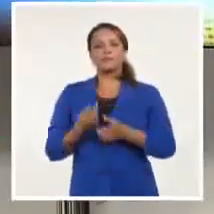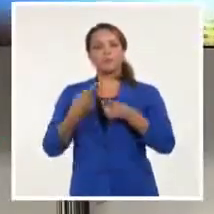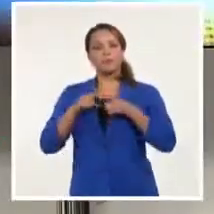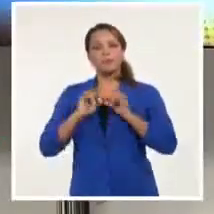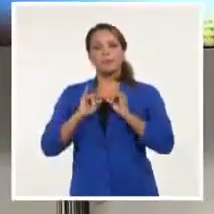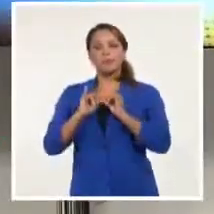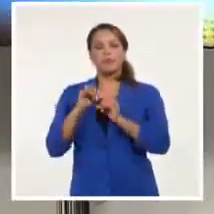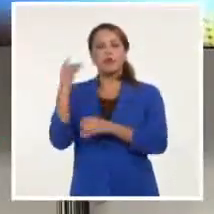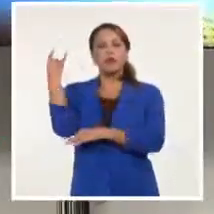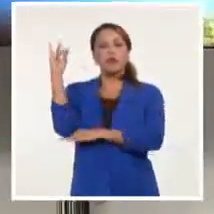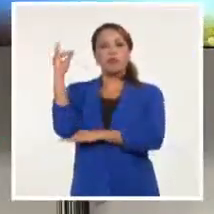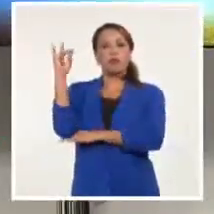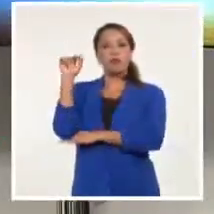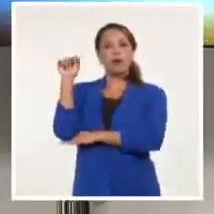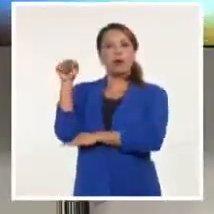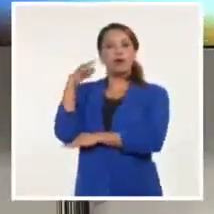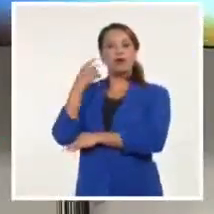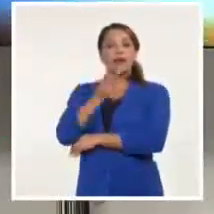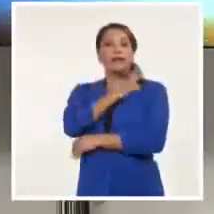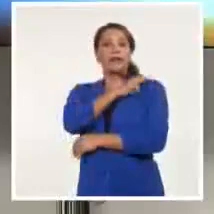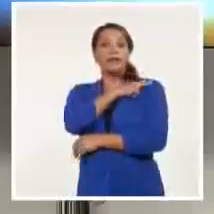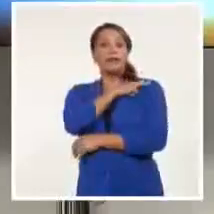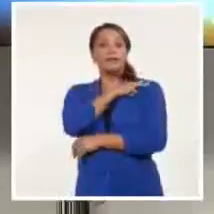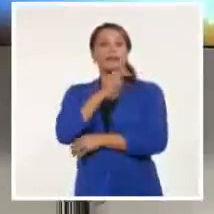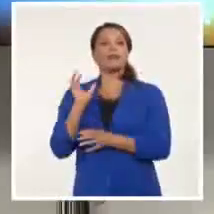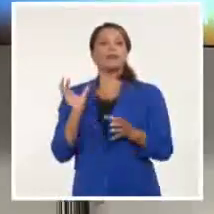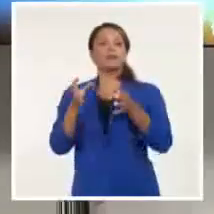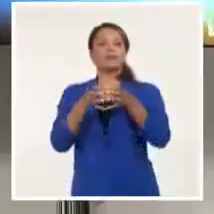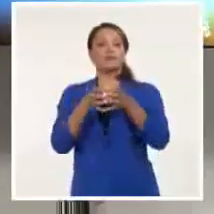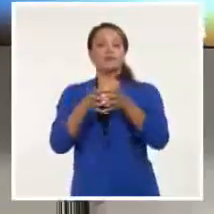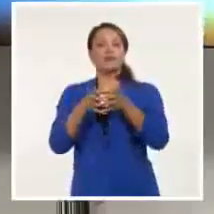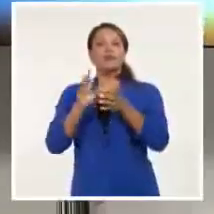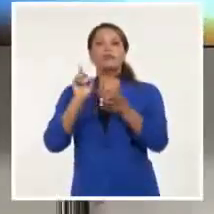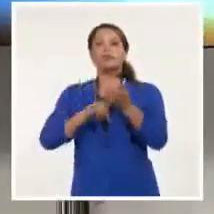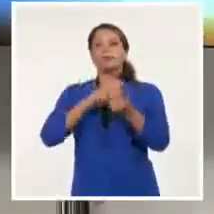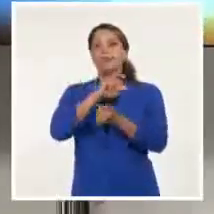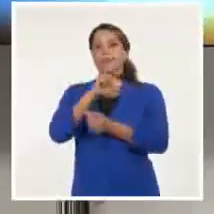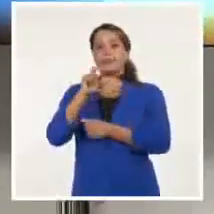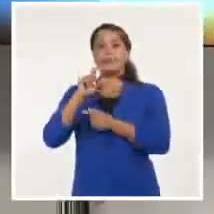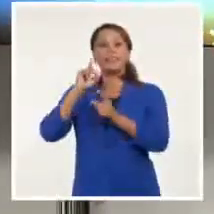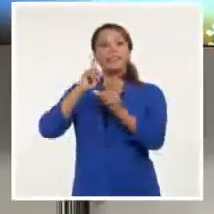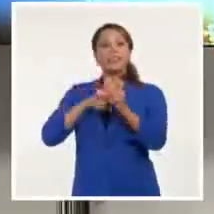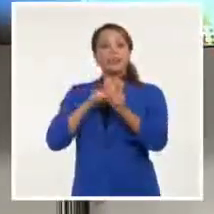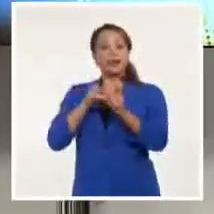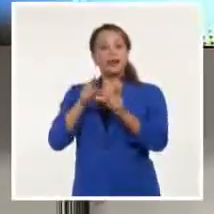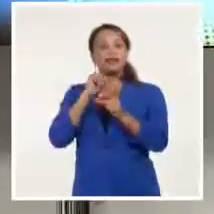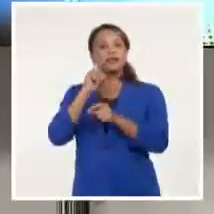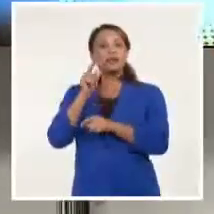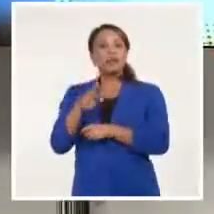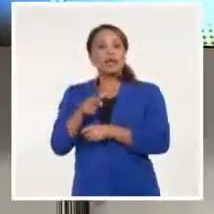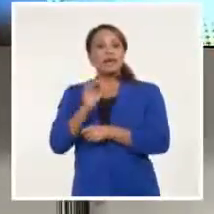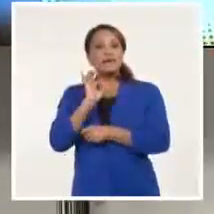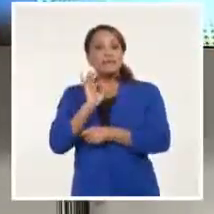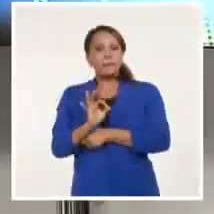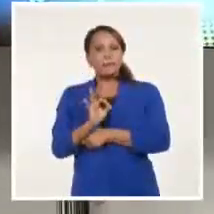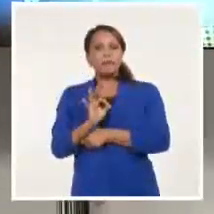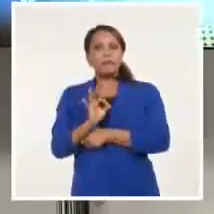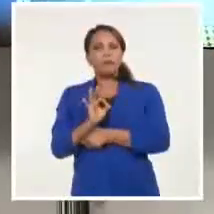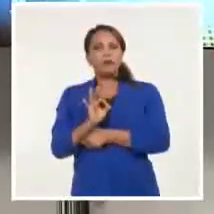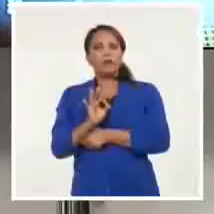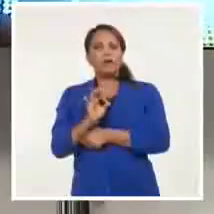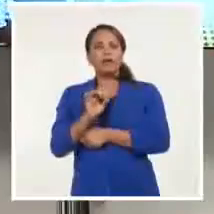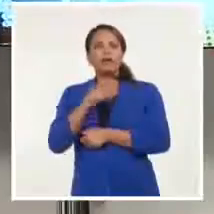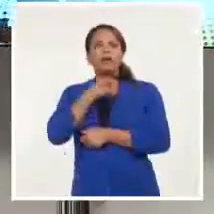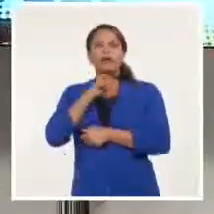en Bolivia, donde el dirigente de la Federación Sindical Única de Trabajadores Indígenas Originarios de Santa Cruz,